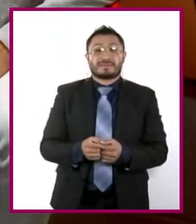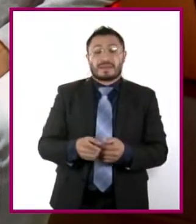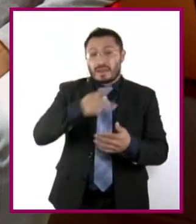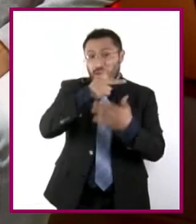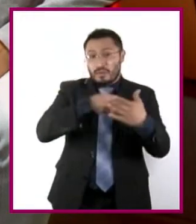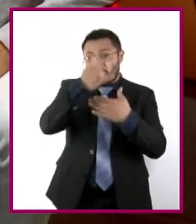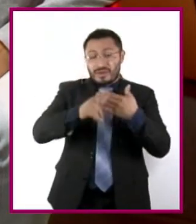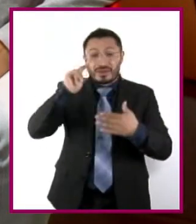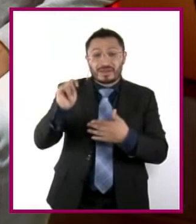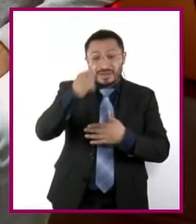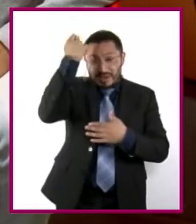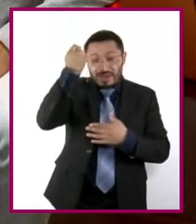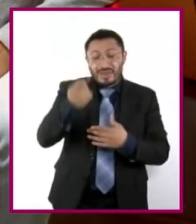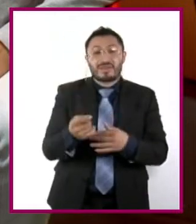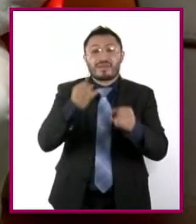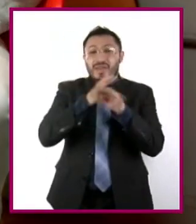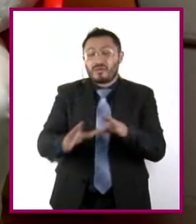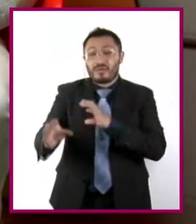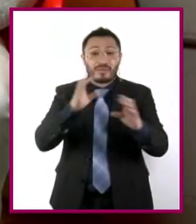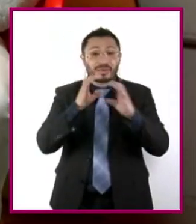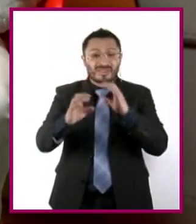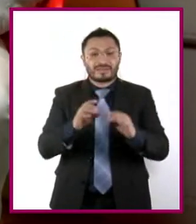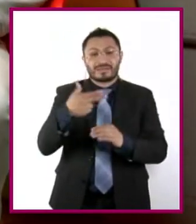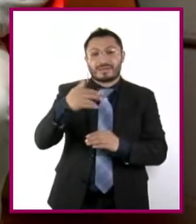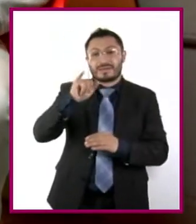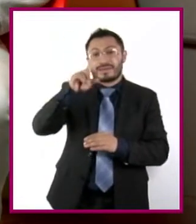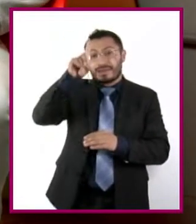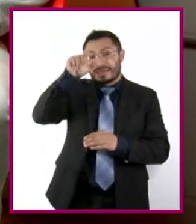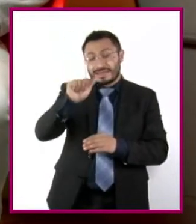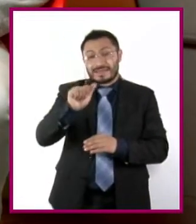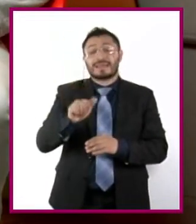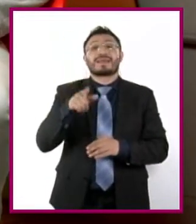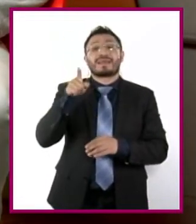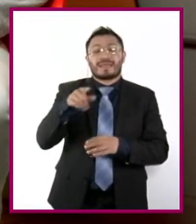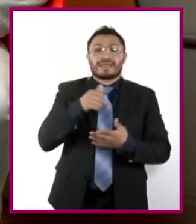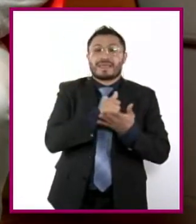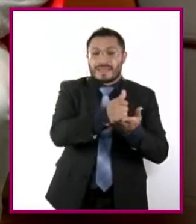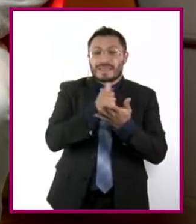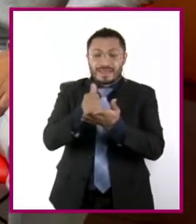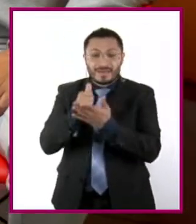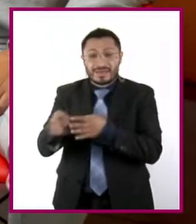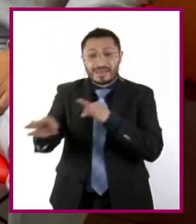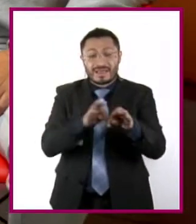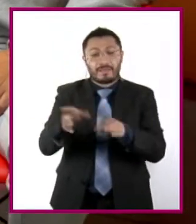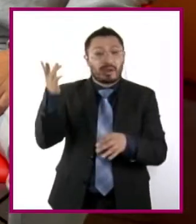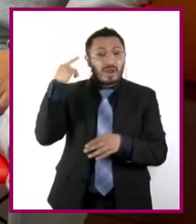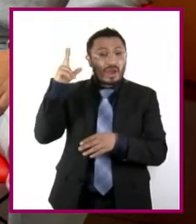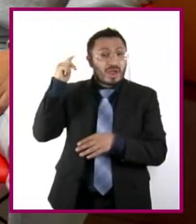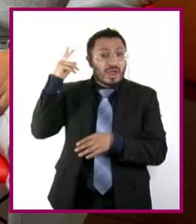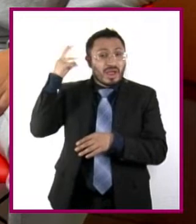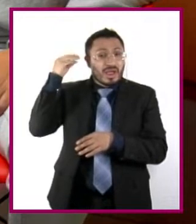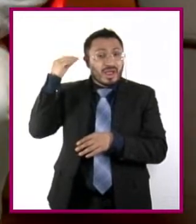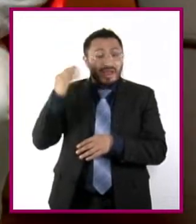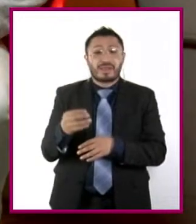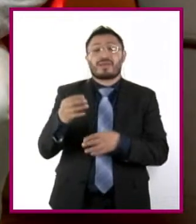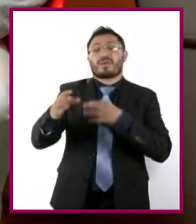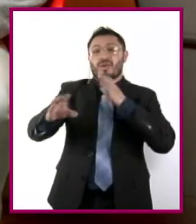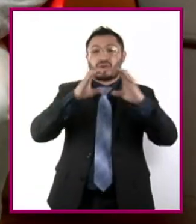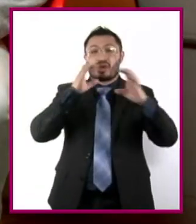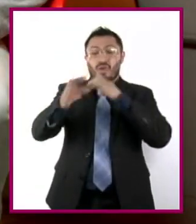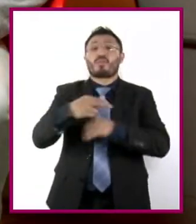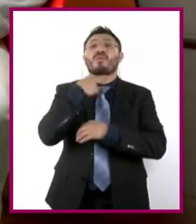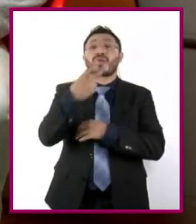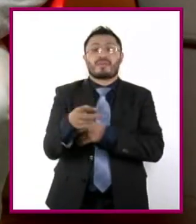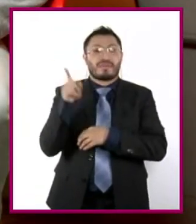de Tecnologías de Información y Comunicación. Hilda ha dedicado la mayor parte de su carrera a la radio, justo a la comunicación hablada, donde ha